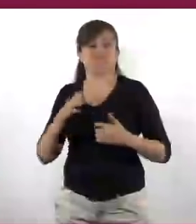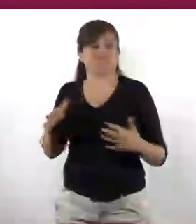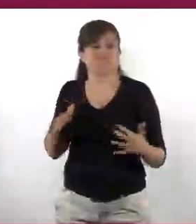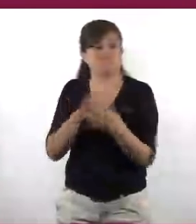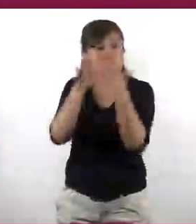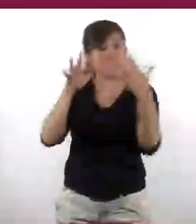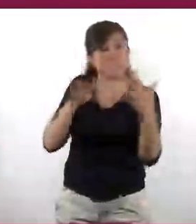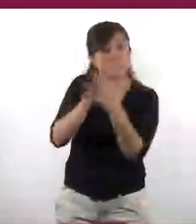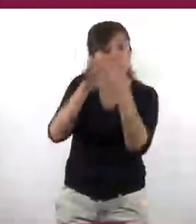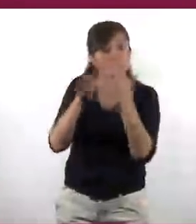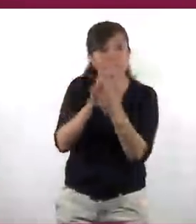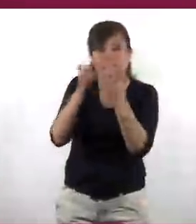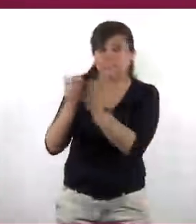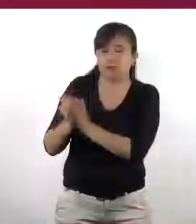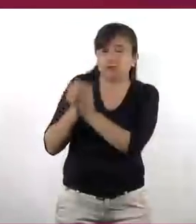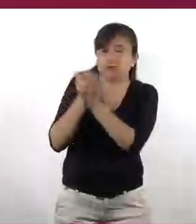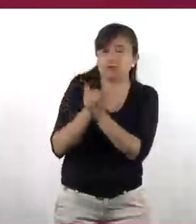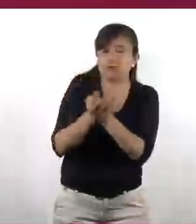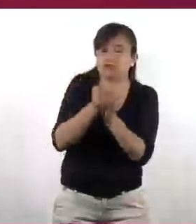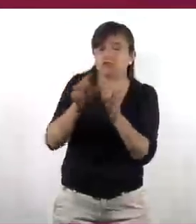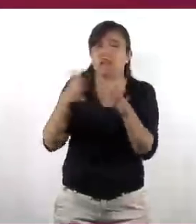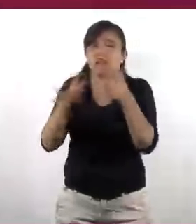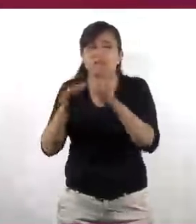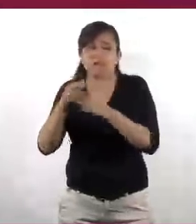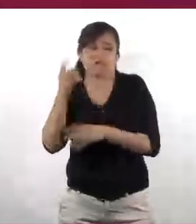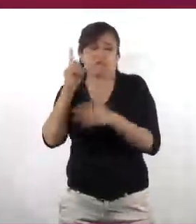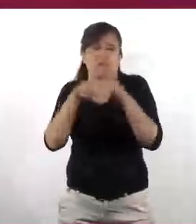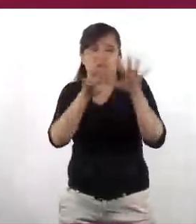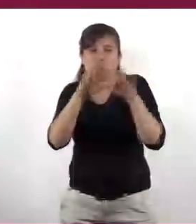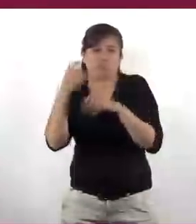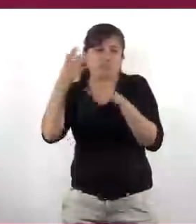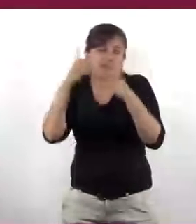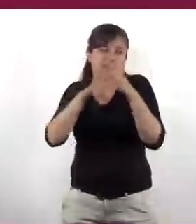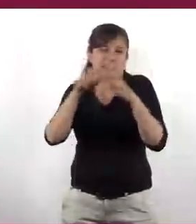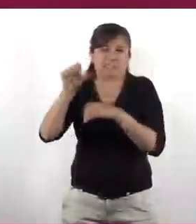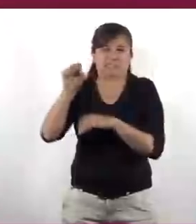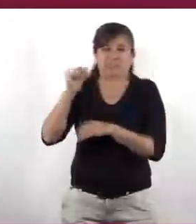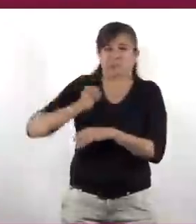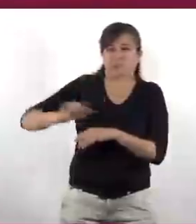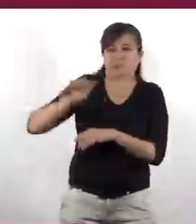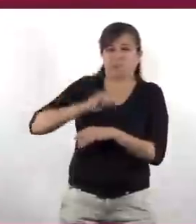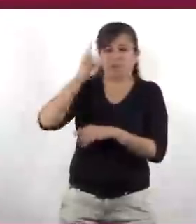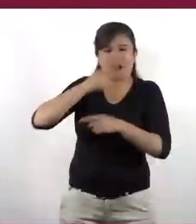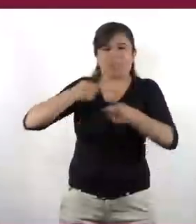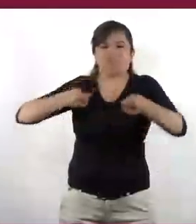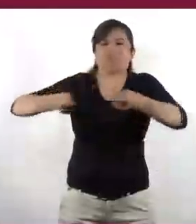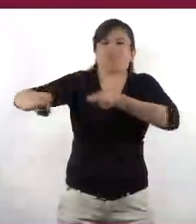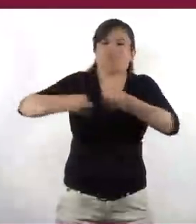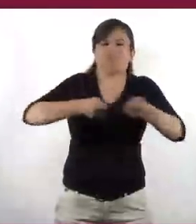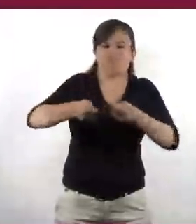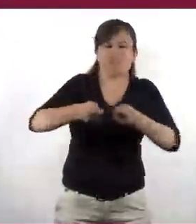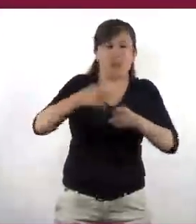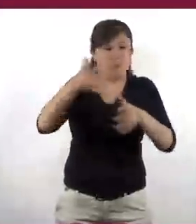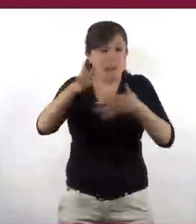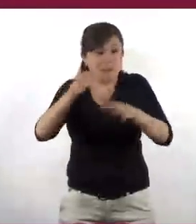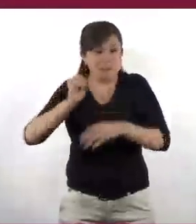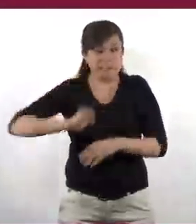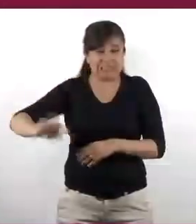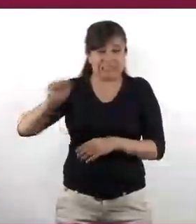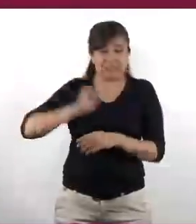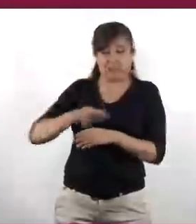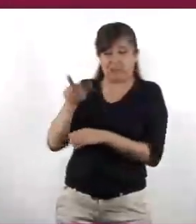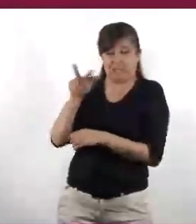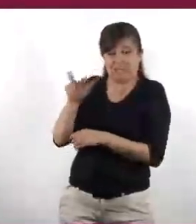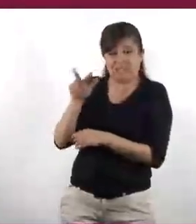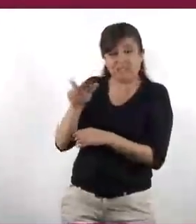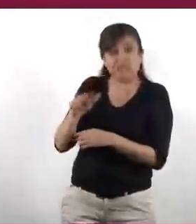desembarcar justamente en la década de los 60 para poder controlar a la población. A finales del siglo XVIII, el Imperio